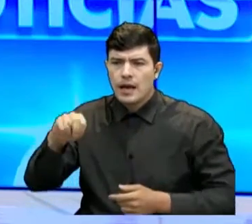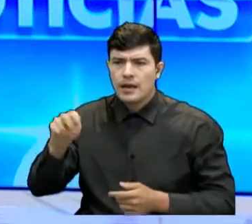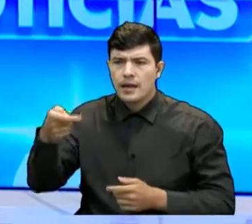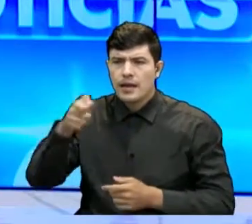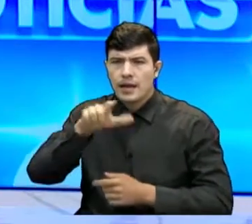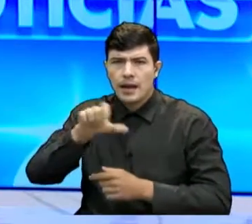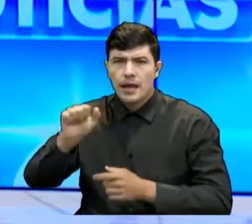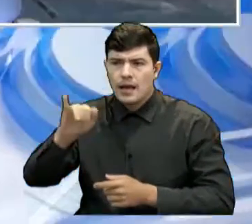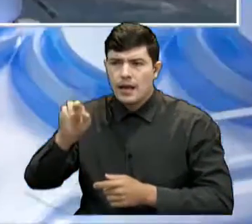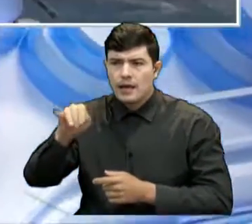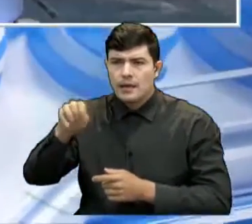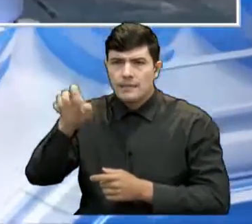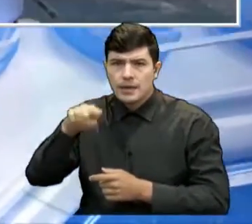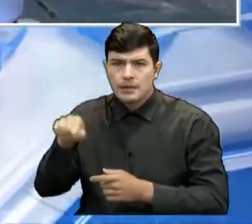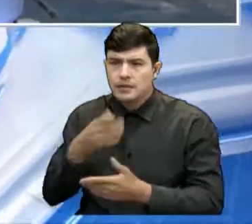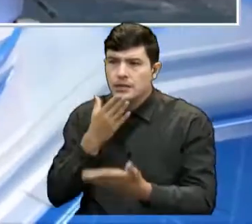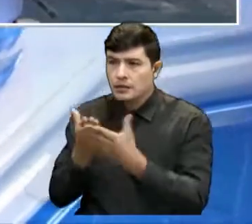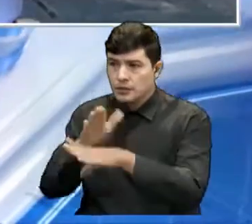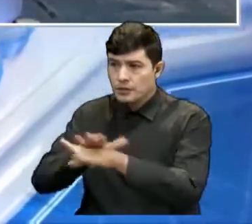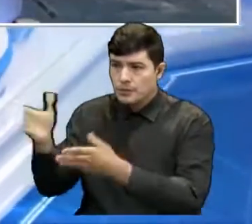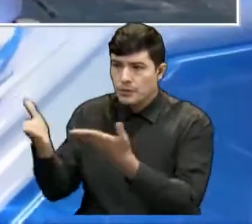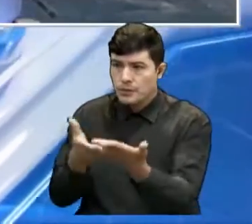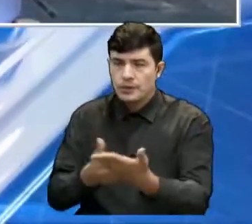Buenas tardes.